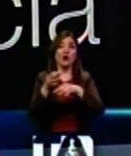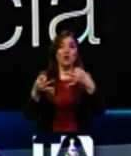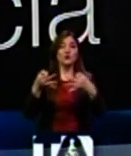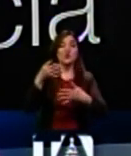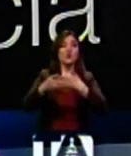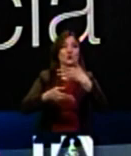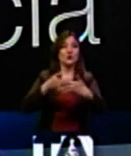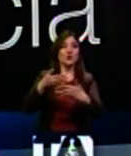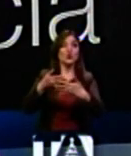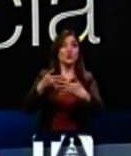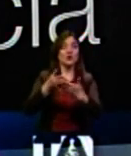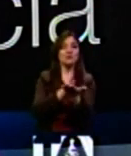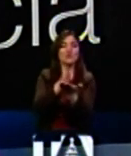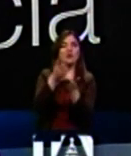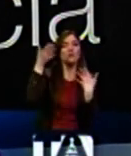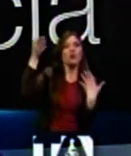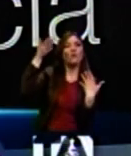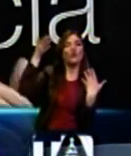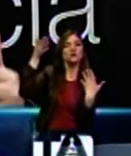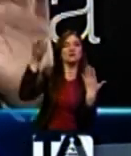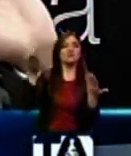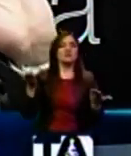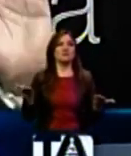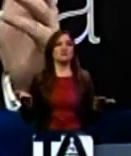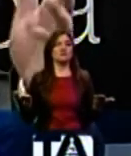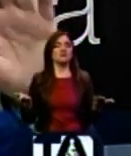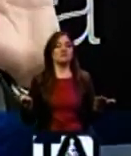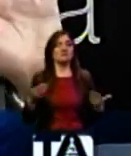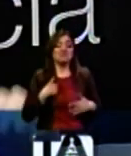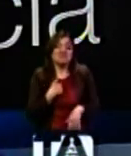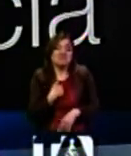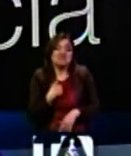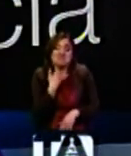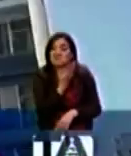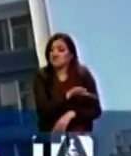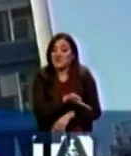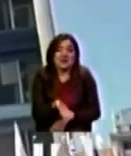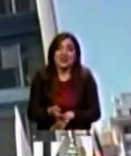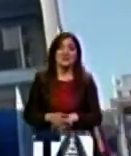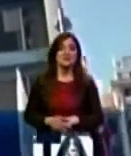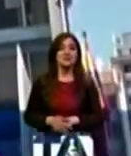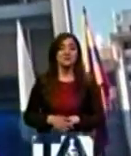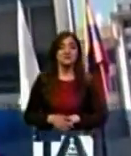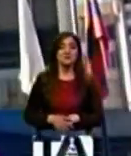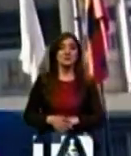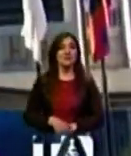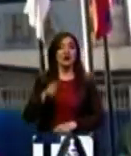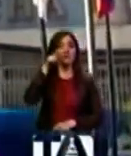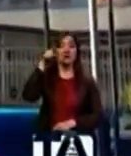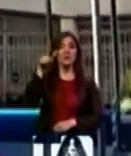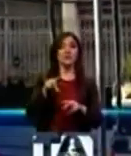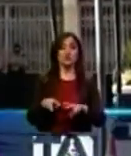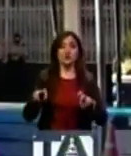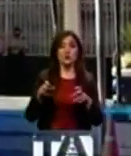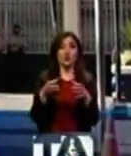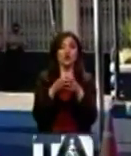judiciales para construir carreras políticas. Y eso a mí me tiene absolutamente sin cuidado. Aspiran a que ahora la fiscalía no solo